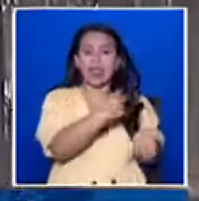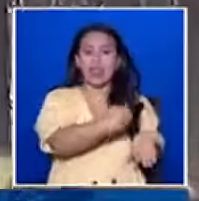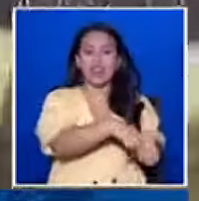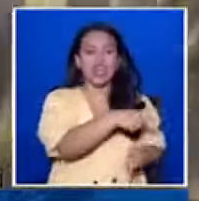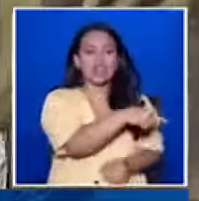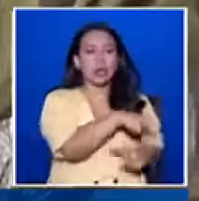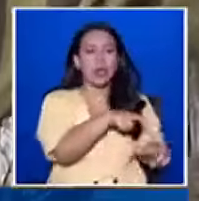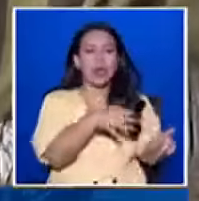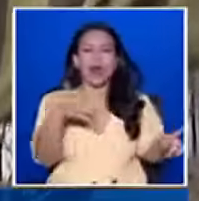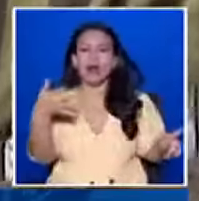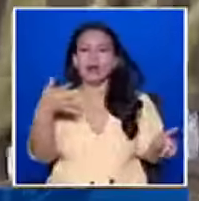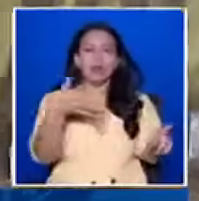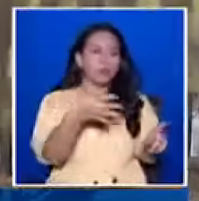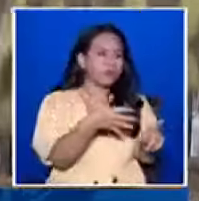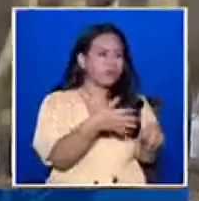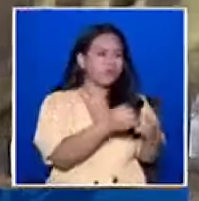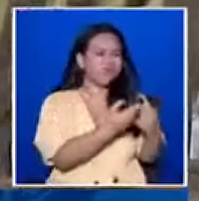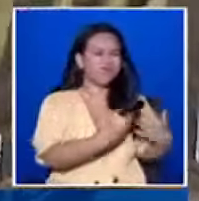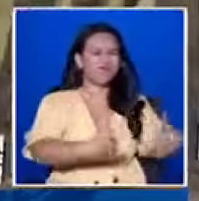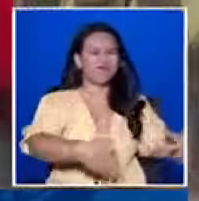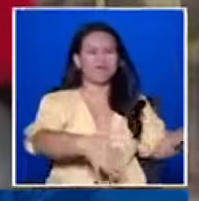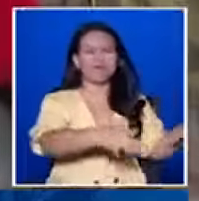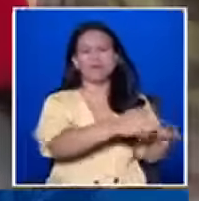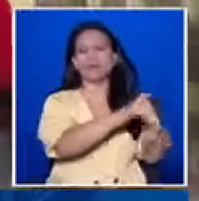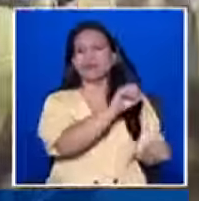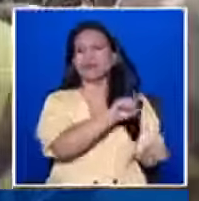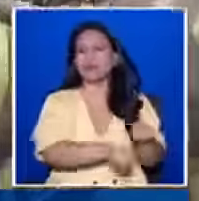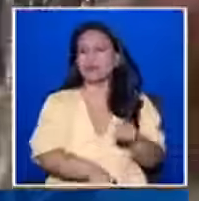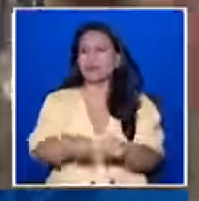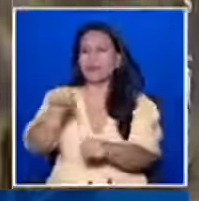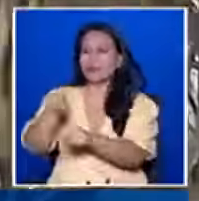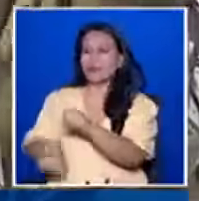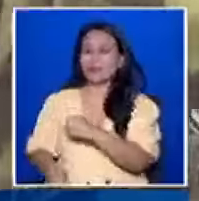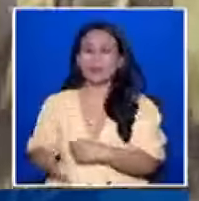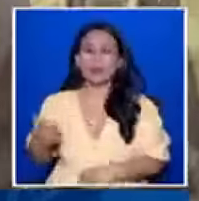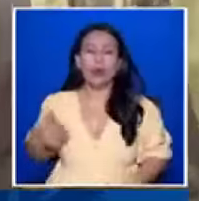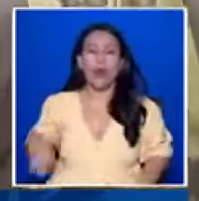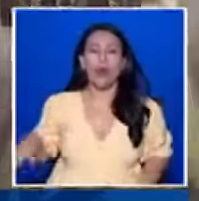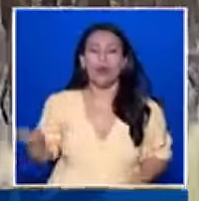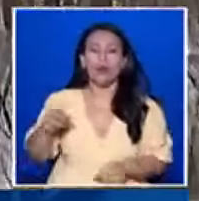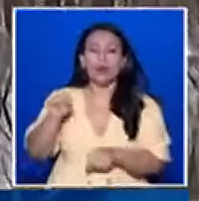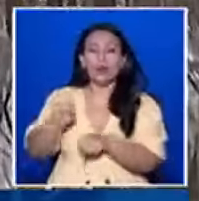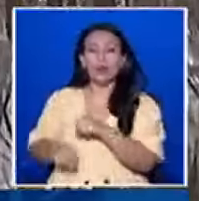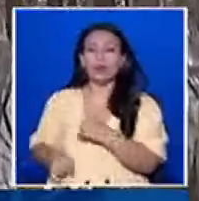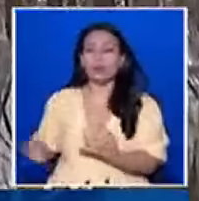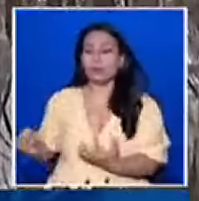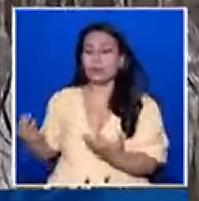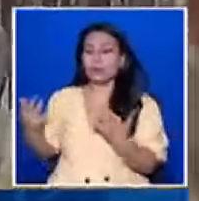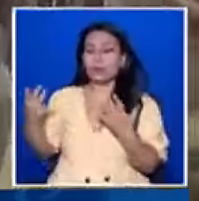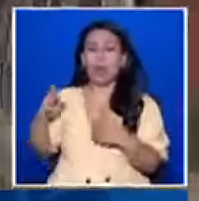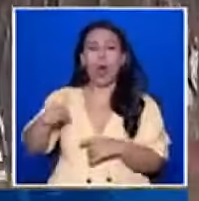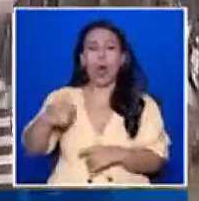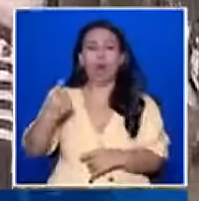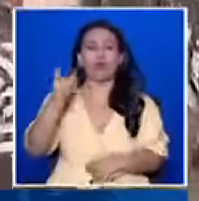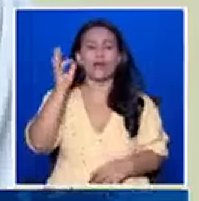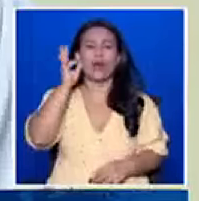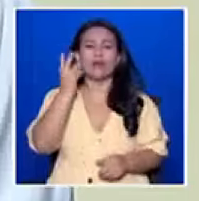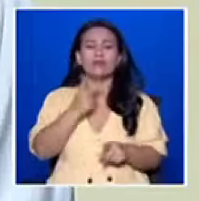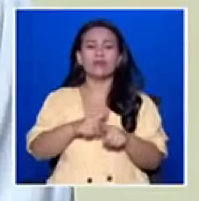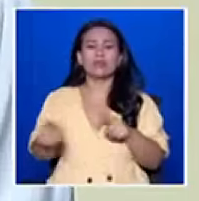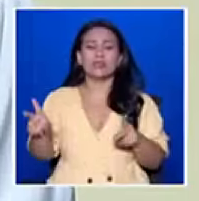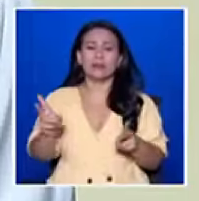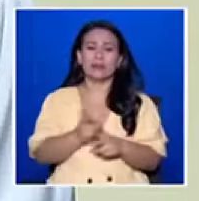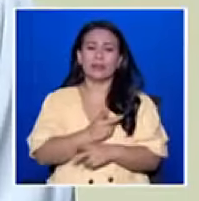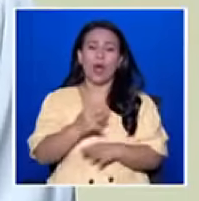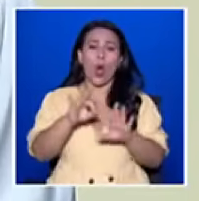afectada, la quinta de aquí también, toda esta quinta que es de eventos también está quemada, la otra quinta también que es de otra señora también está quemada.